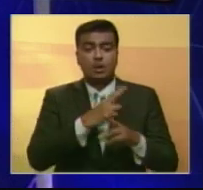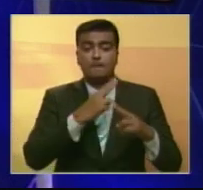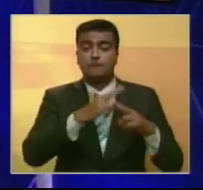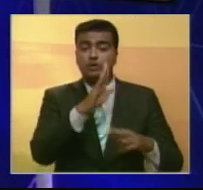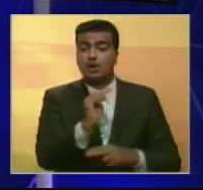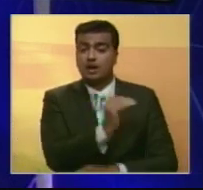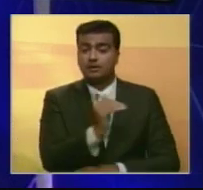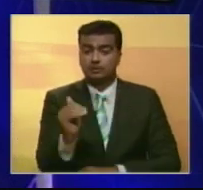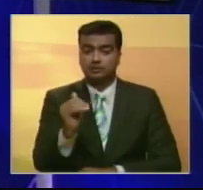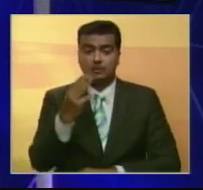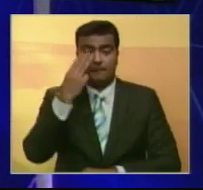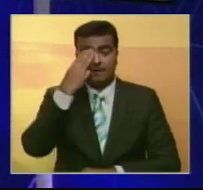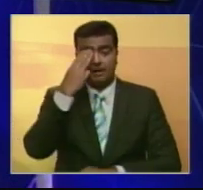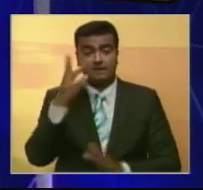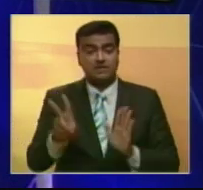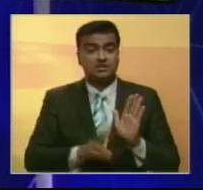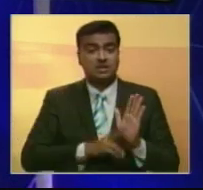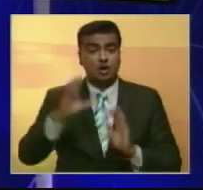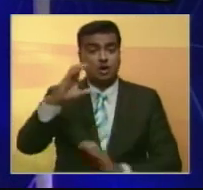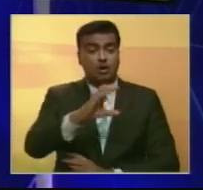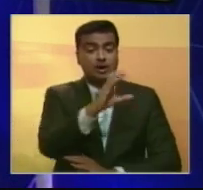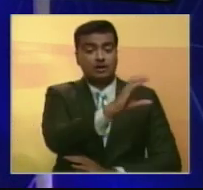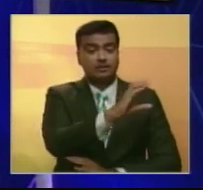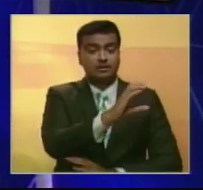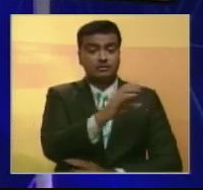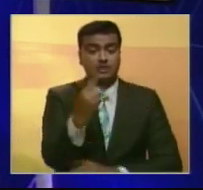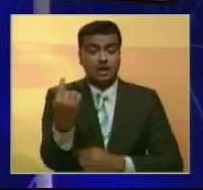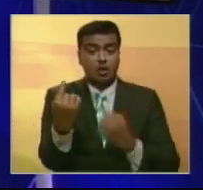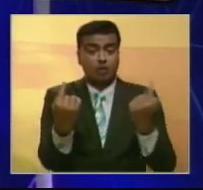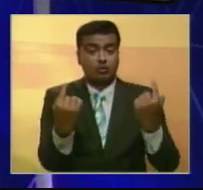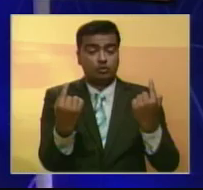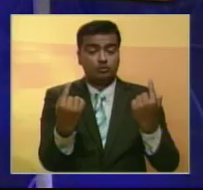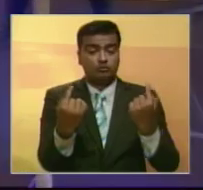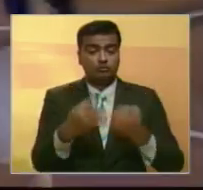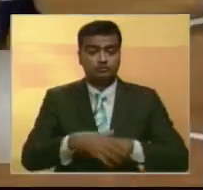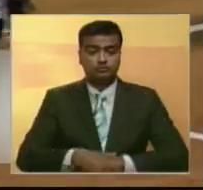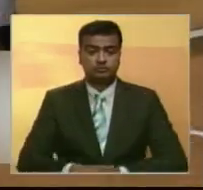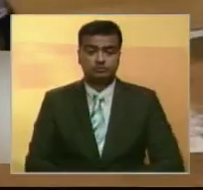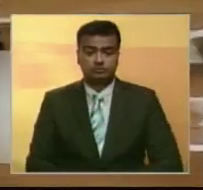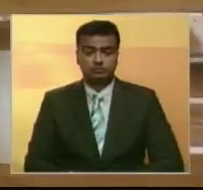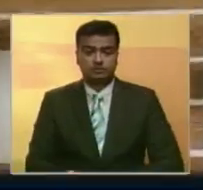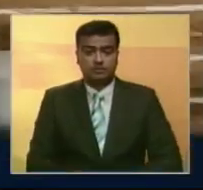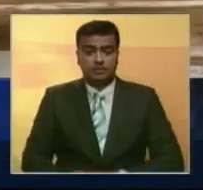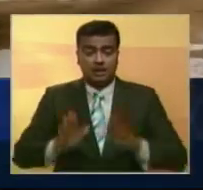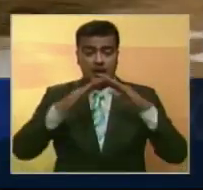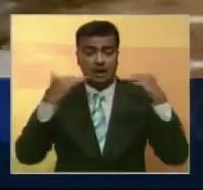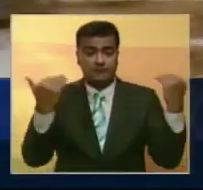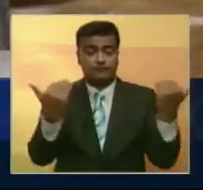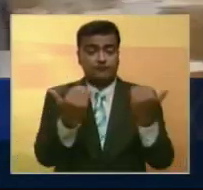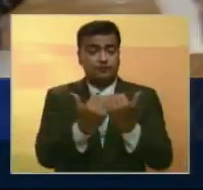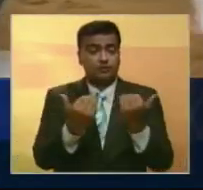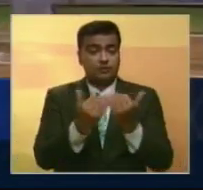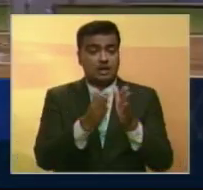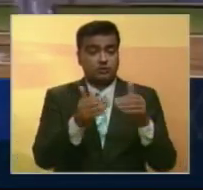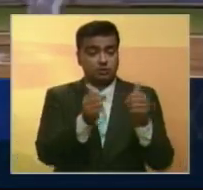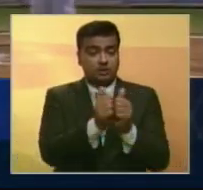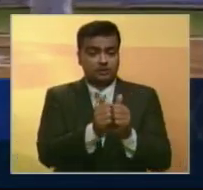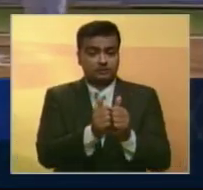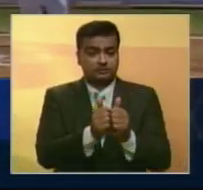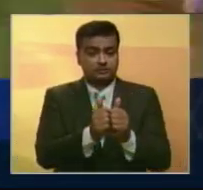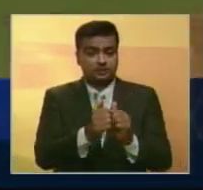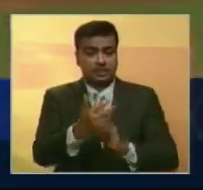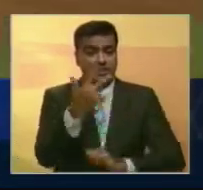Cruz, los Navegantes del Magallanes visitan a Caribes de Anzoátegui con la serie igualada a 1. El estadio Alfonso Chico Carrasquel recibirá el tercer juego de la